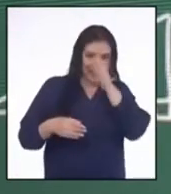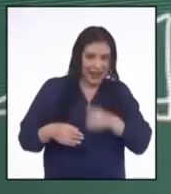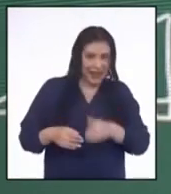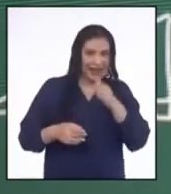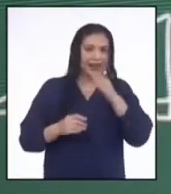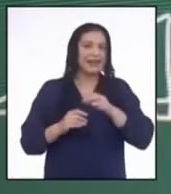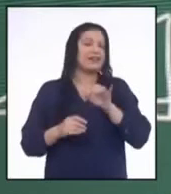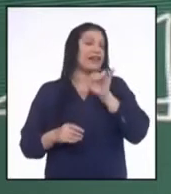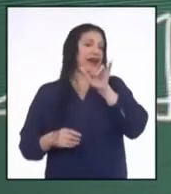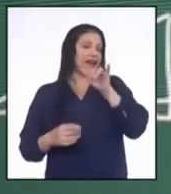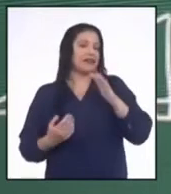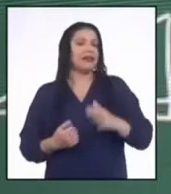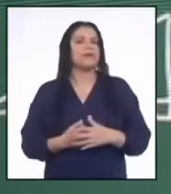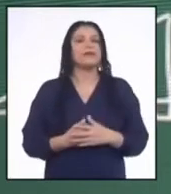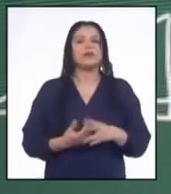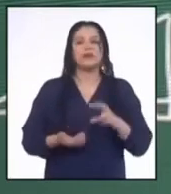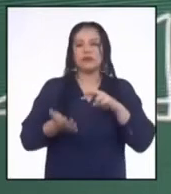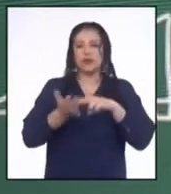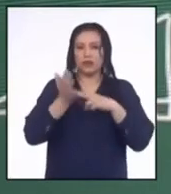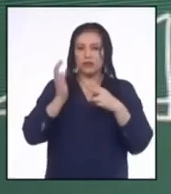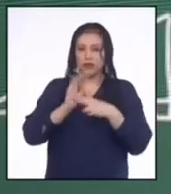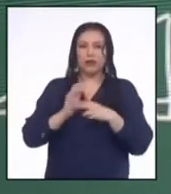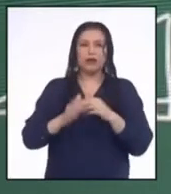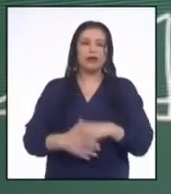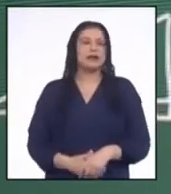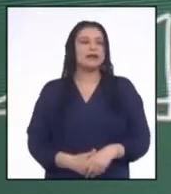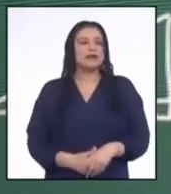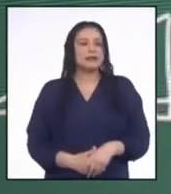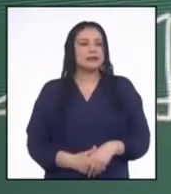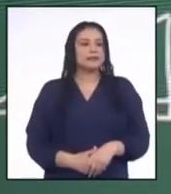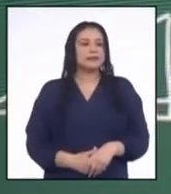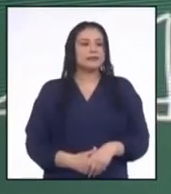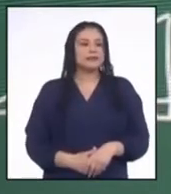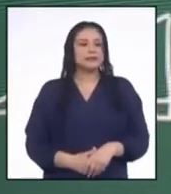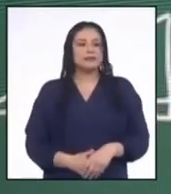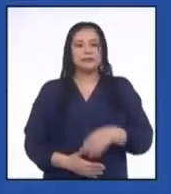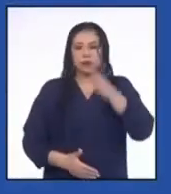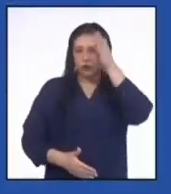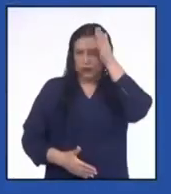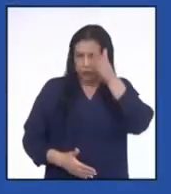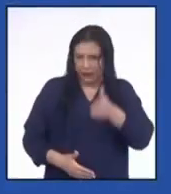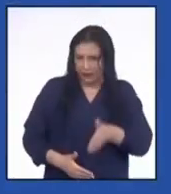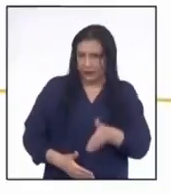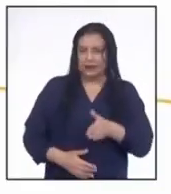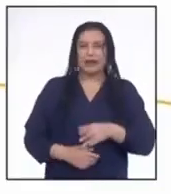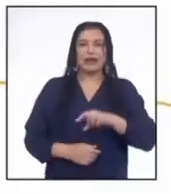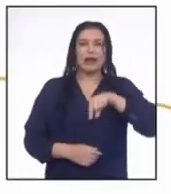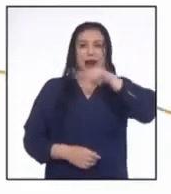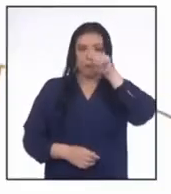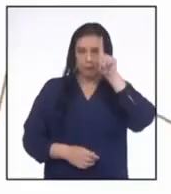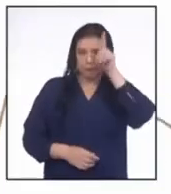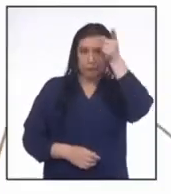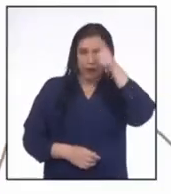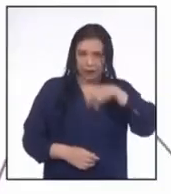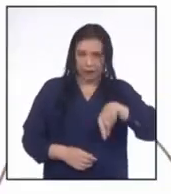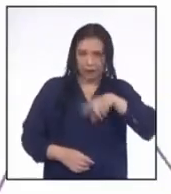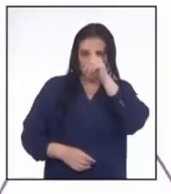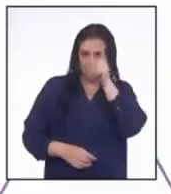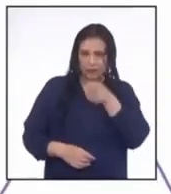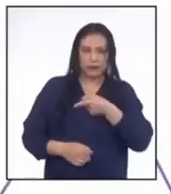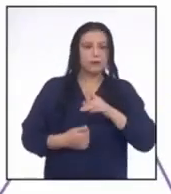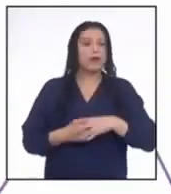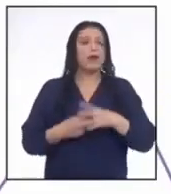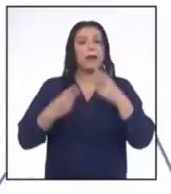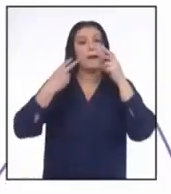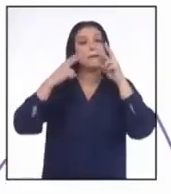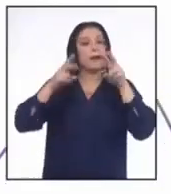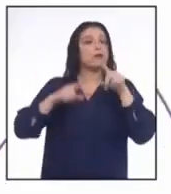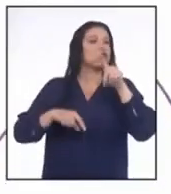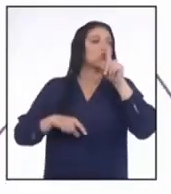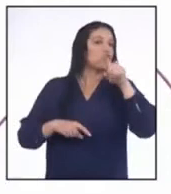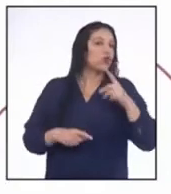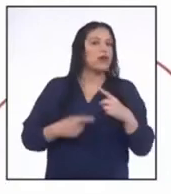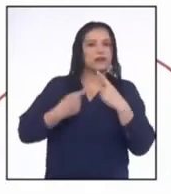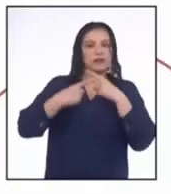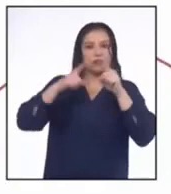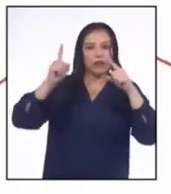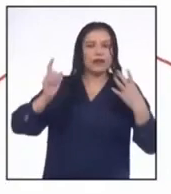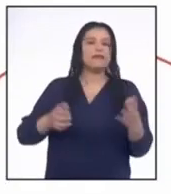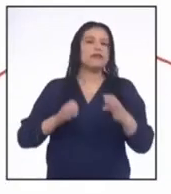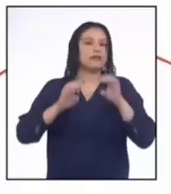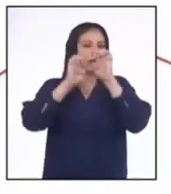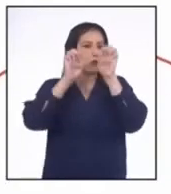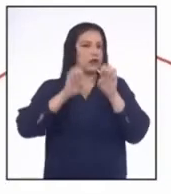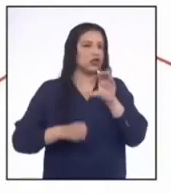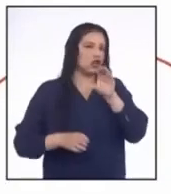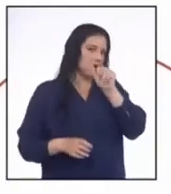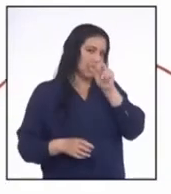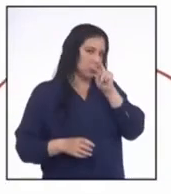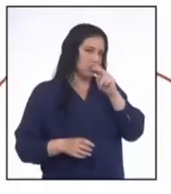al eje Y, es decir, cuando la parábola es vertical. Vemos una de las variantes de la ecuación